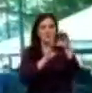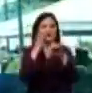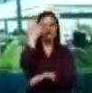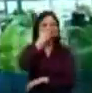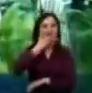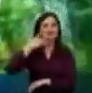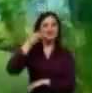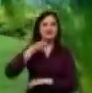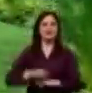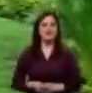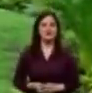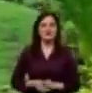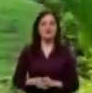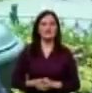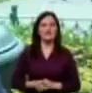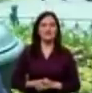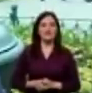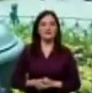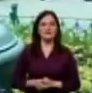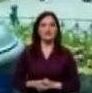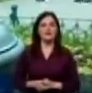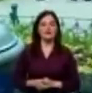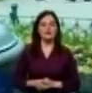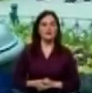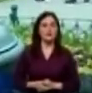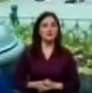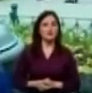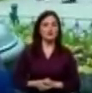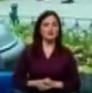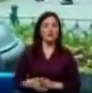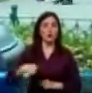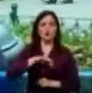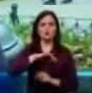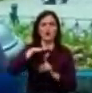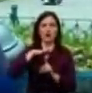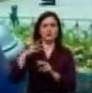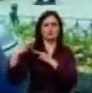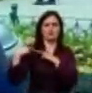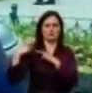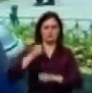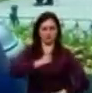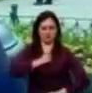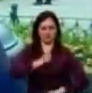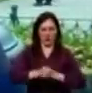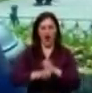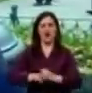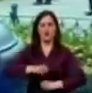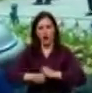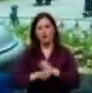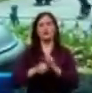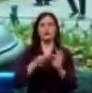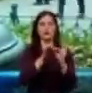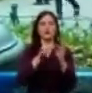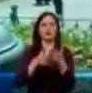muy bonita la plaza. Siempre hemos mantenido el parque ya por varios años y ahora con esta